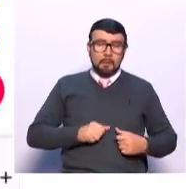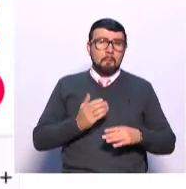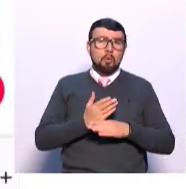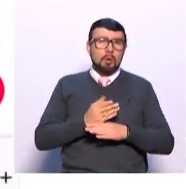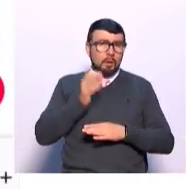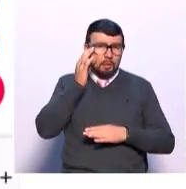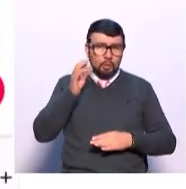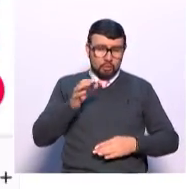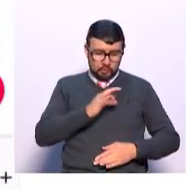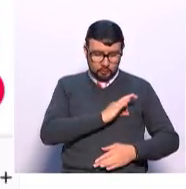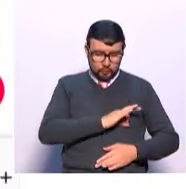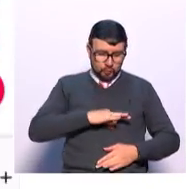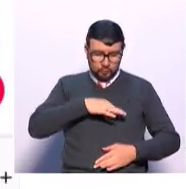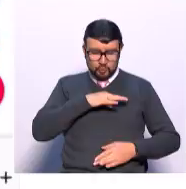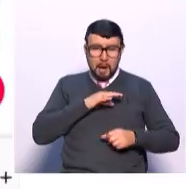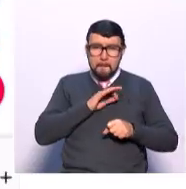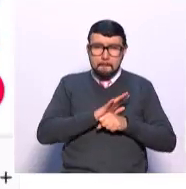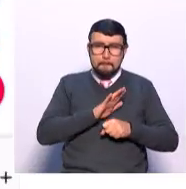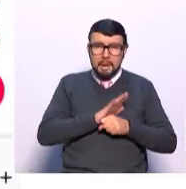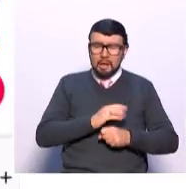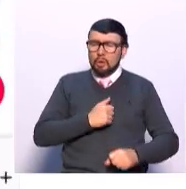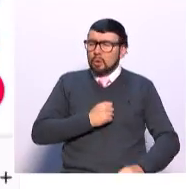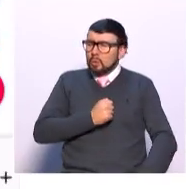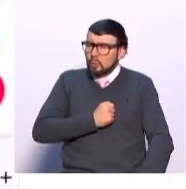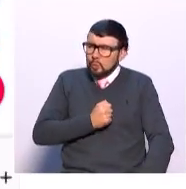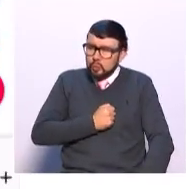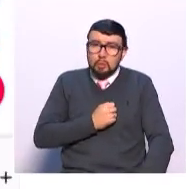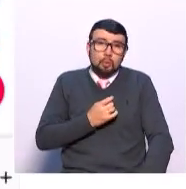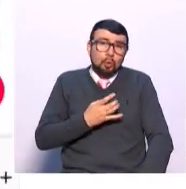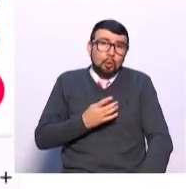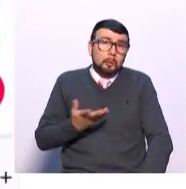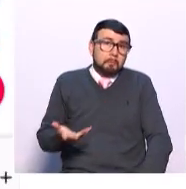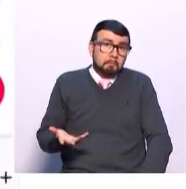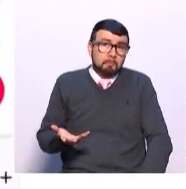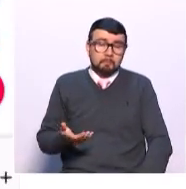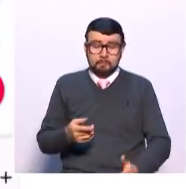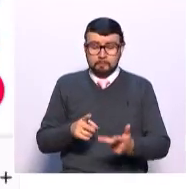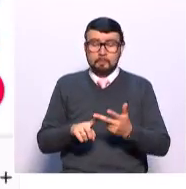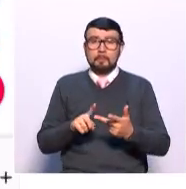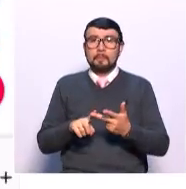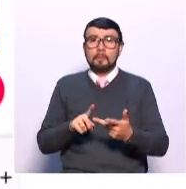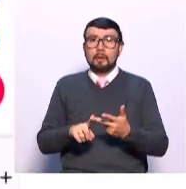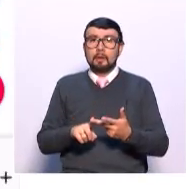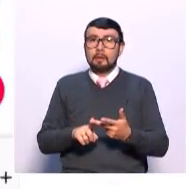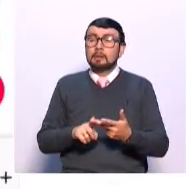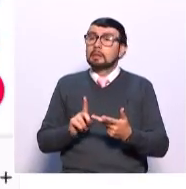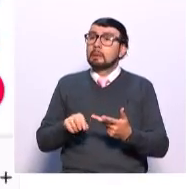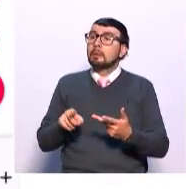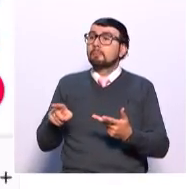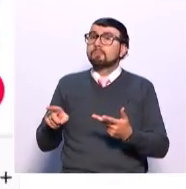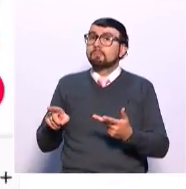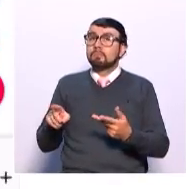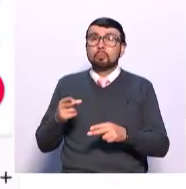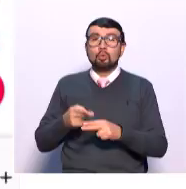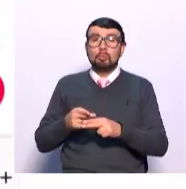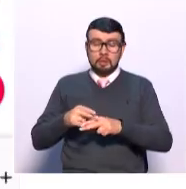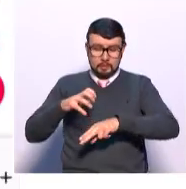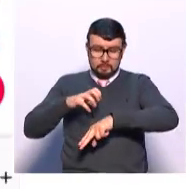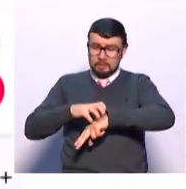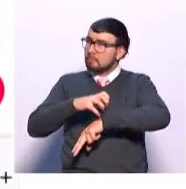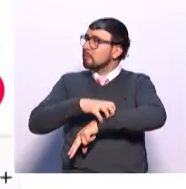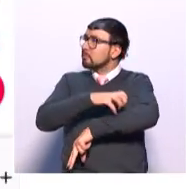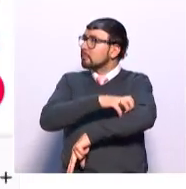que están tapando y angina de pecho también puede dar esto que es tan importante el herpes la